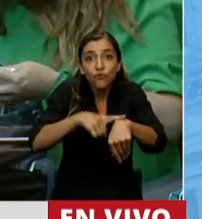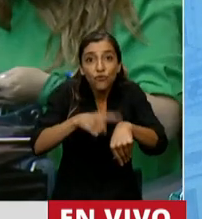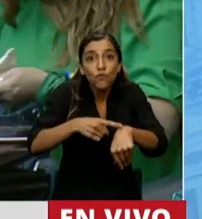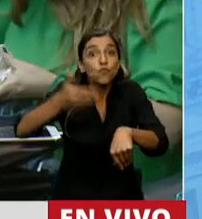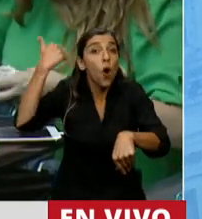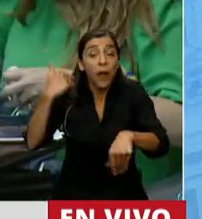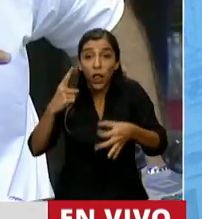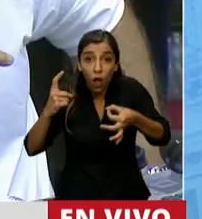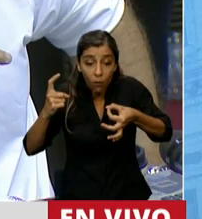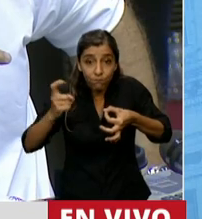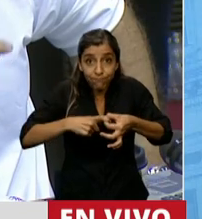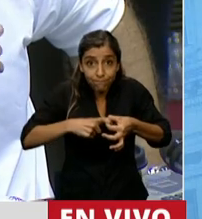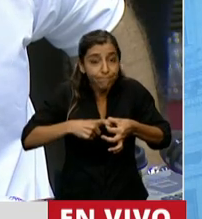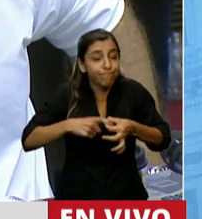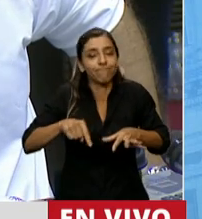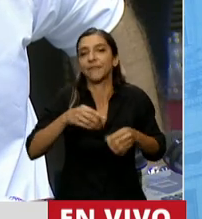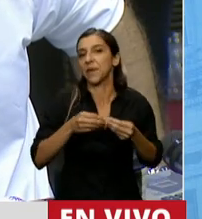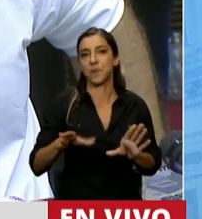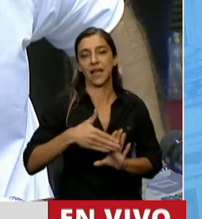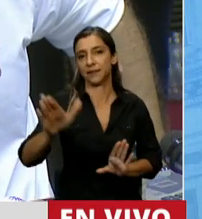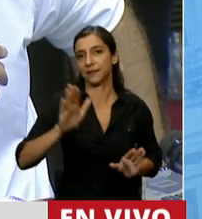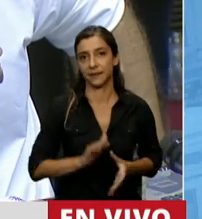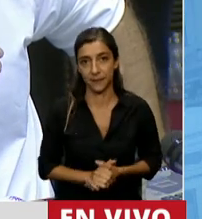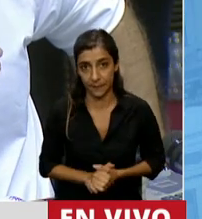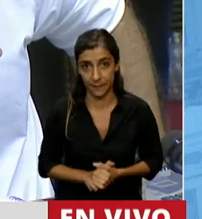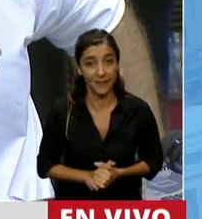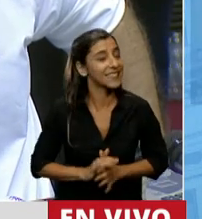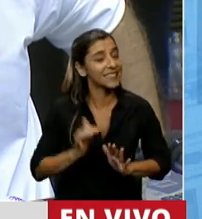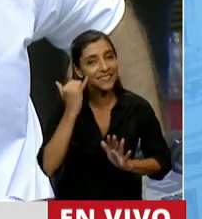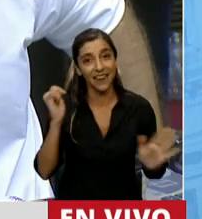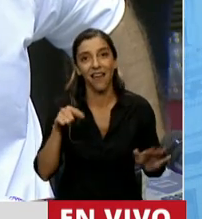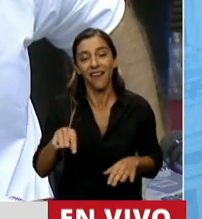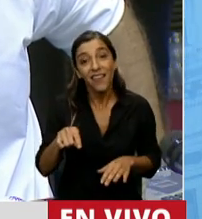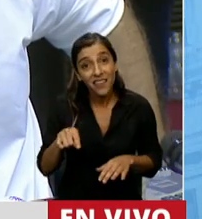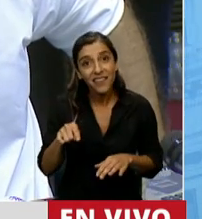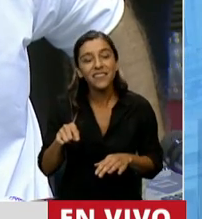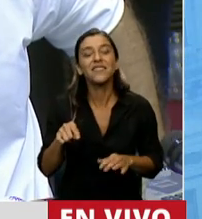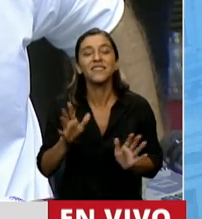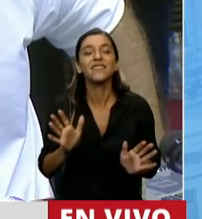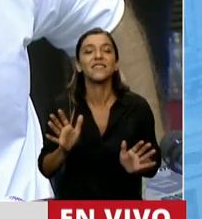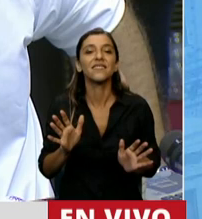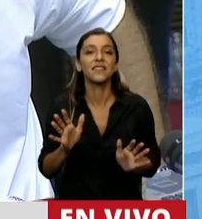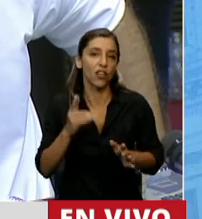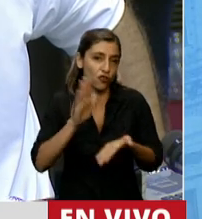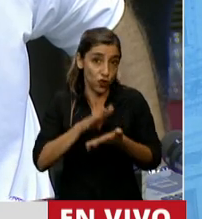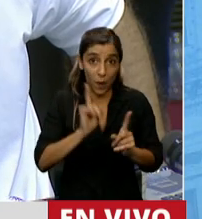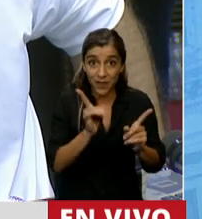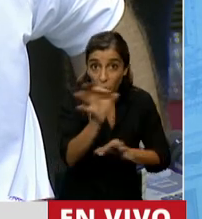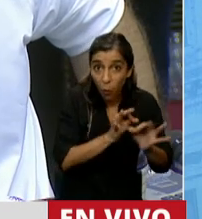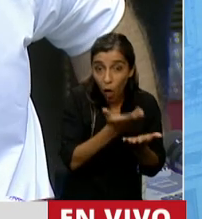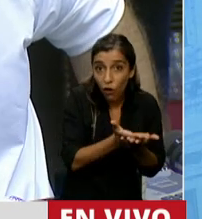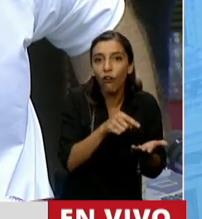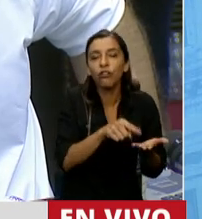de la concepción. En otra parte, haciendo alusión a este proyecto, dice: este